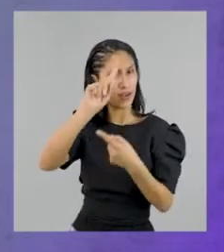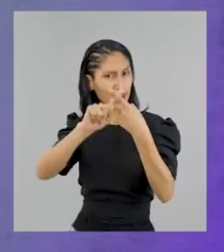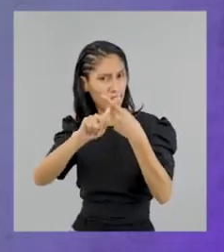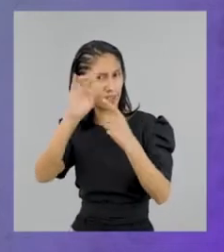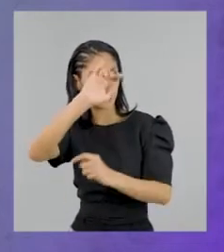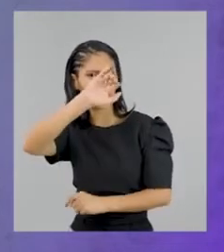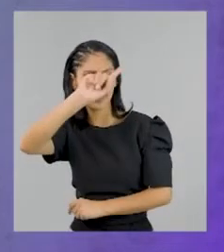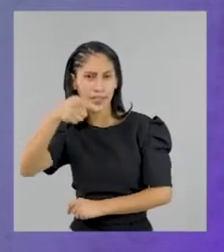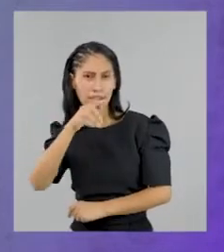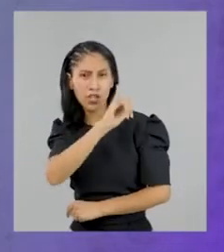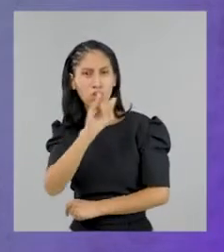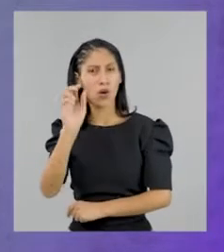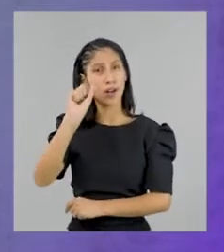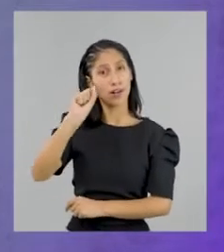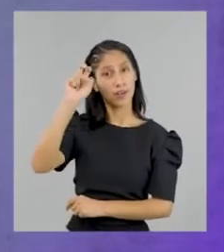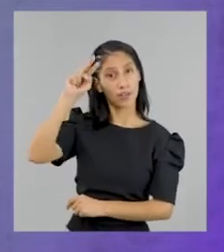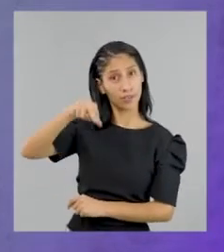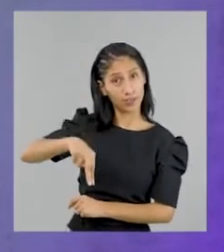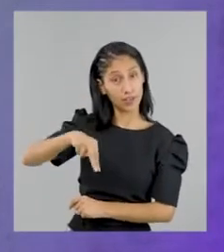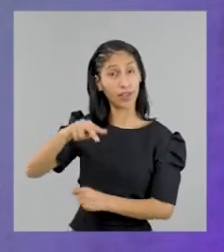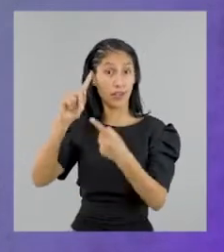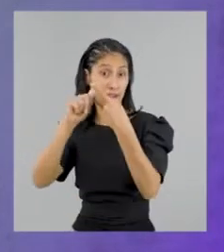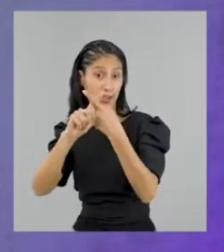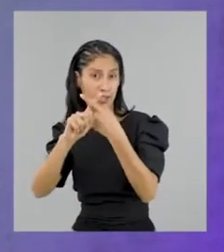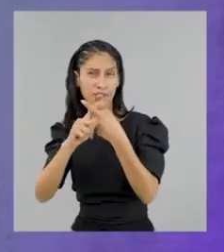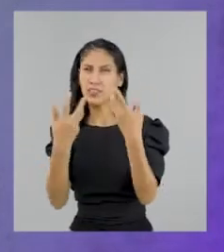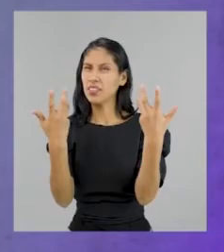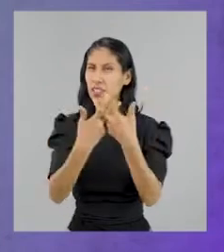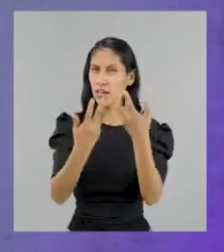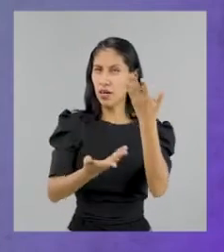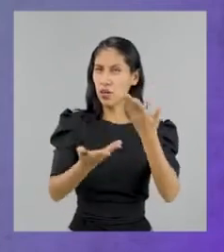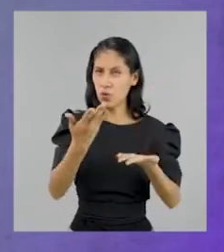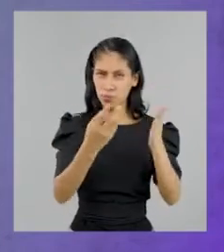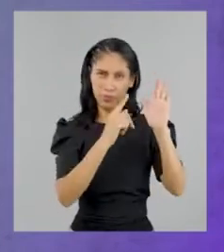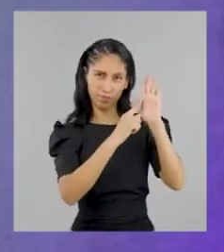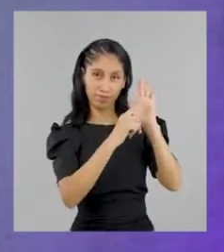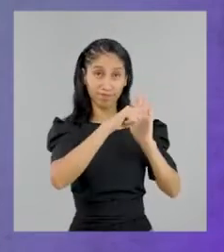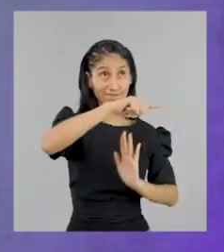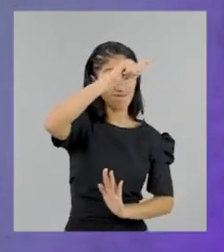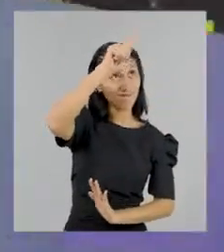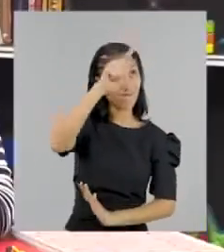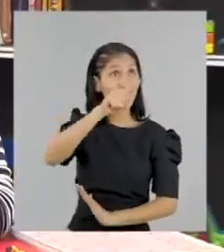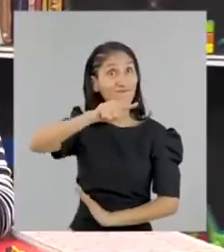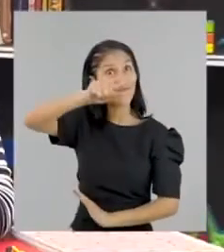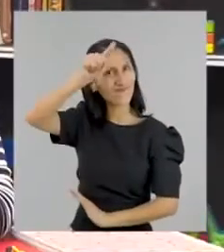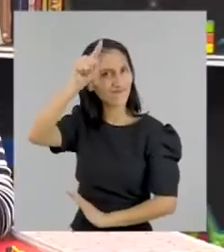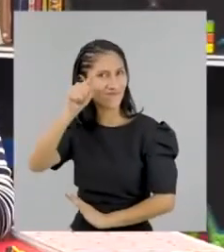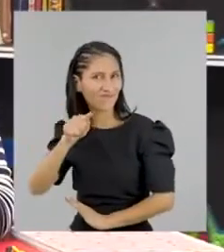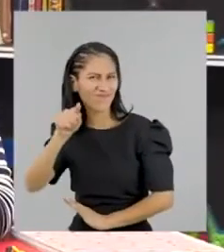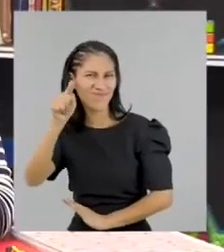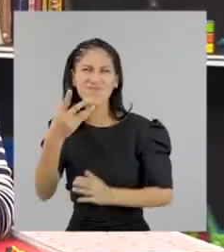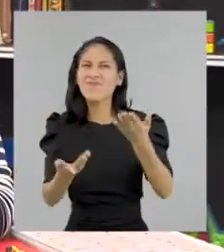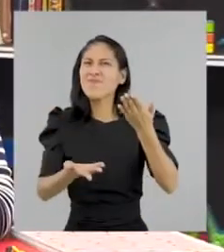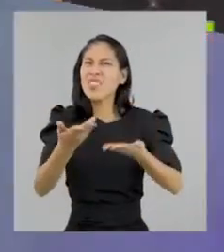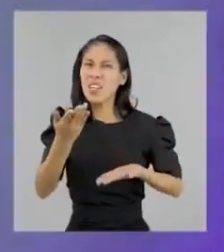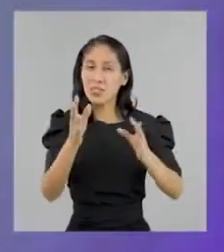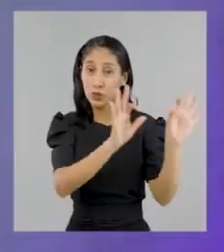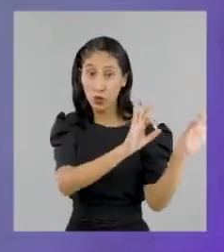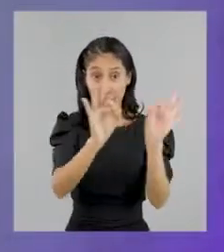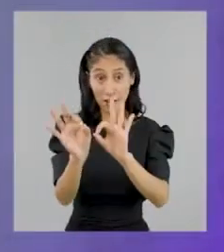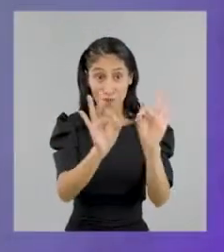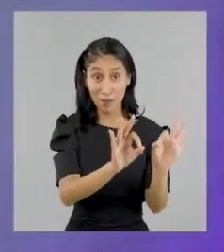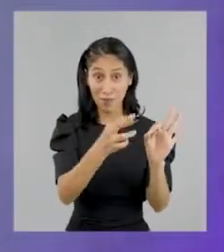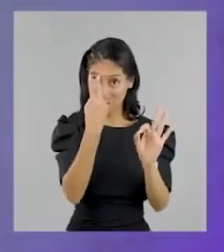Como ven, tiene forma de onda. Se llaman ondas senoidales o sinusoidales. Son